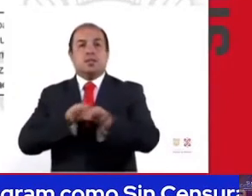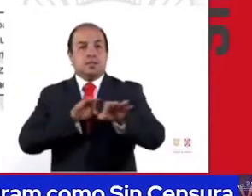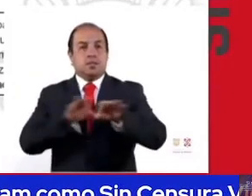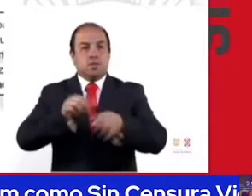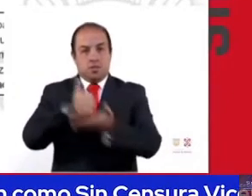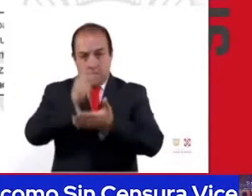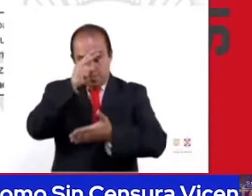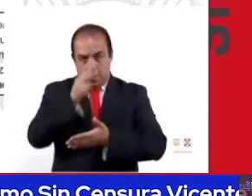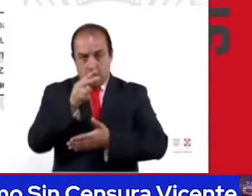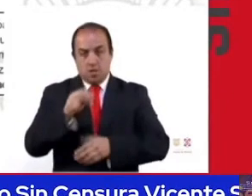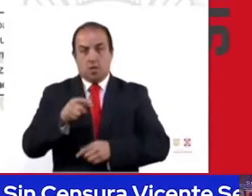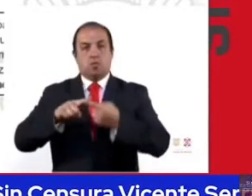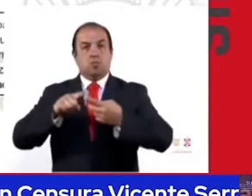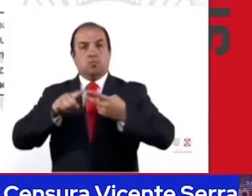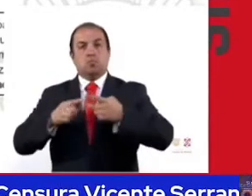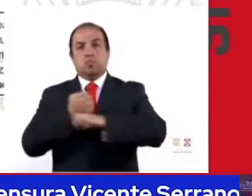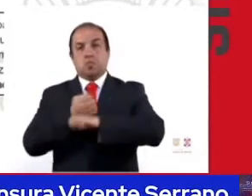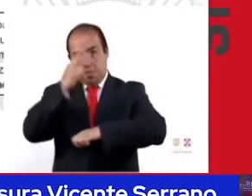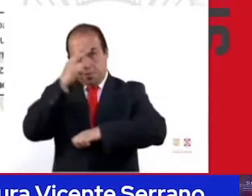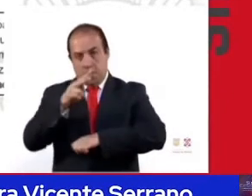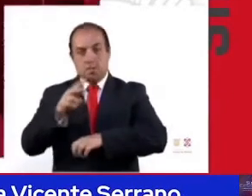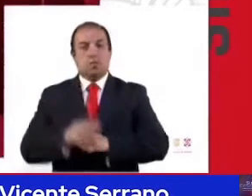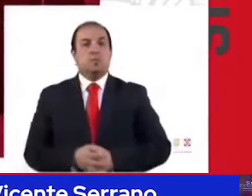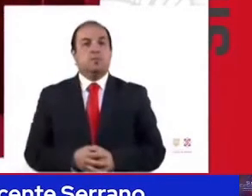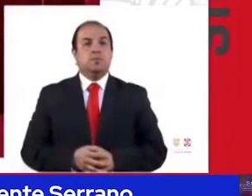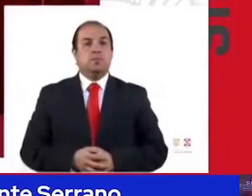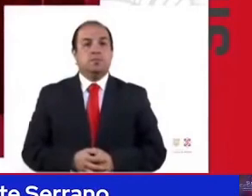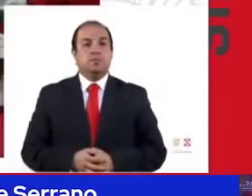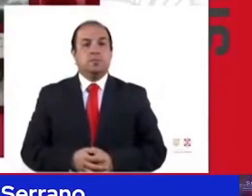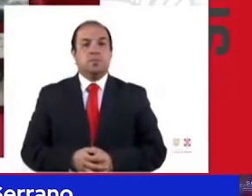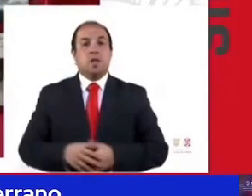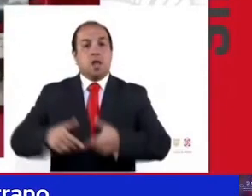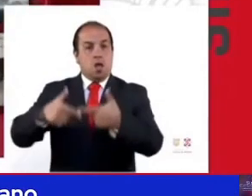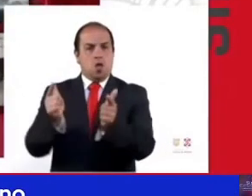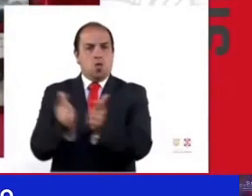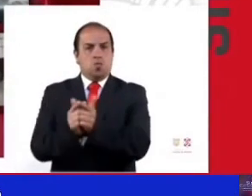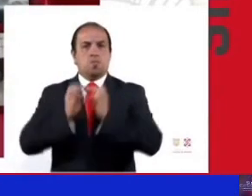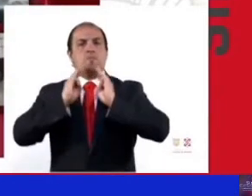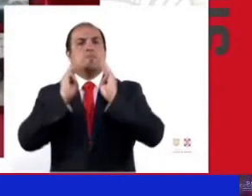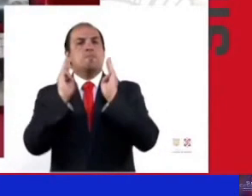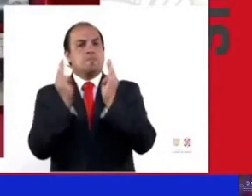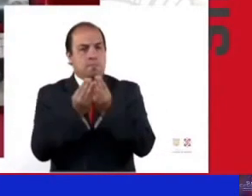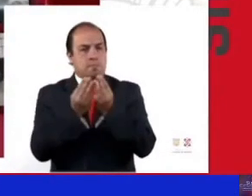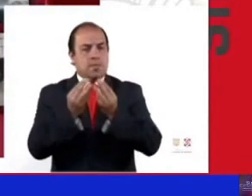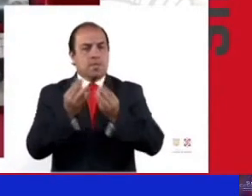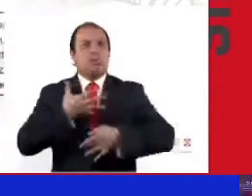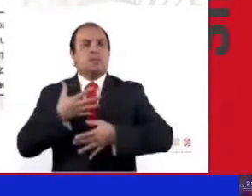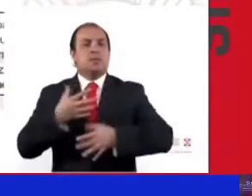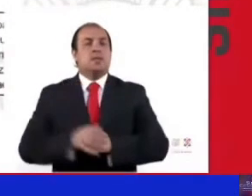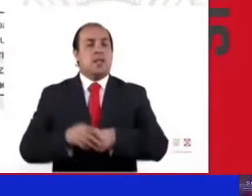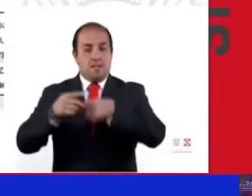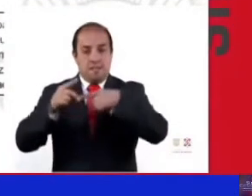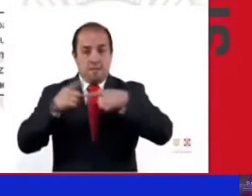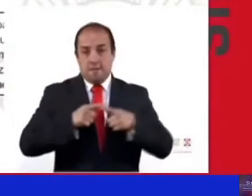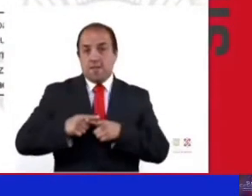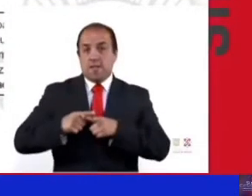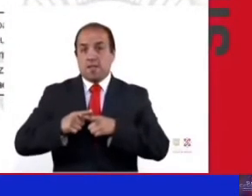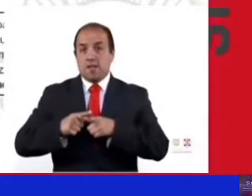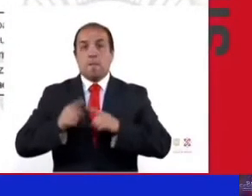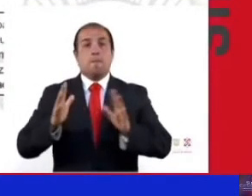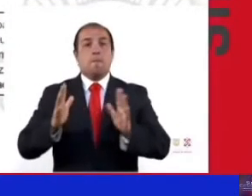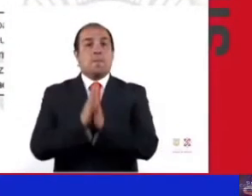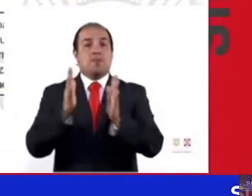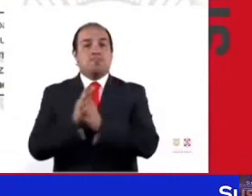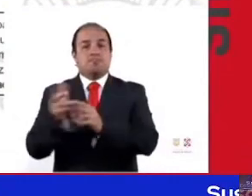México y el Estado de México. Esta célula criminal está relacionada con diversas actividades delictivas como